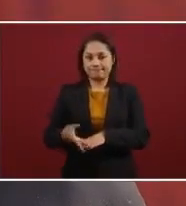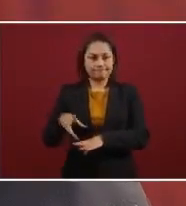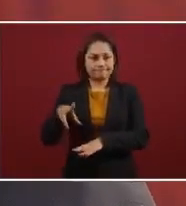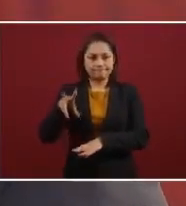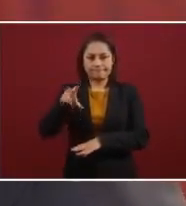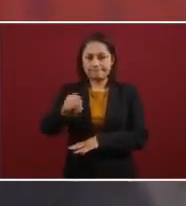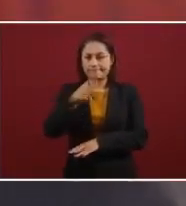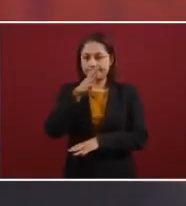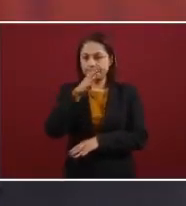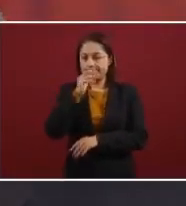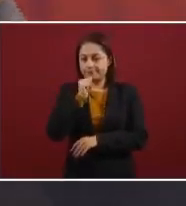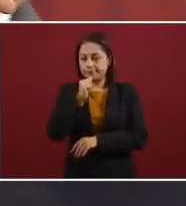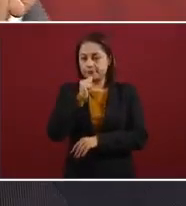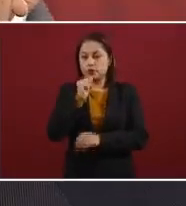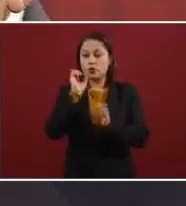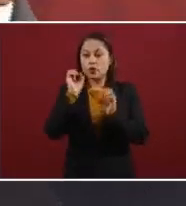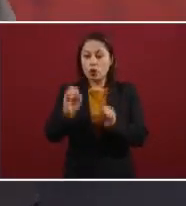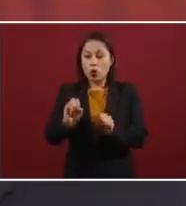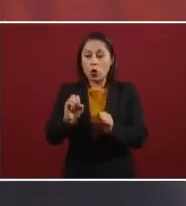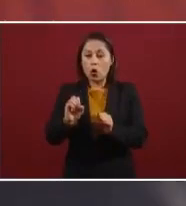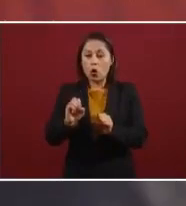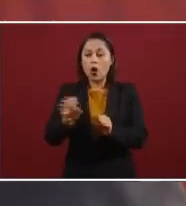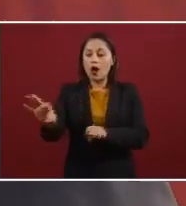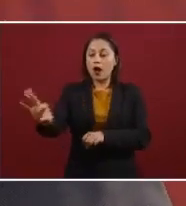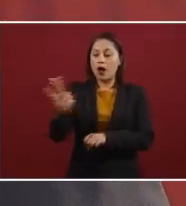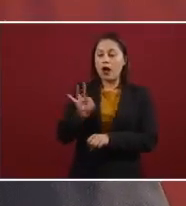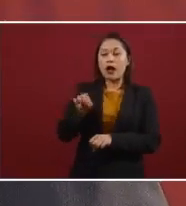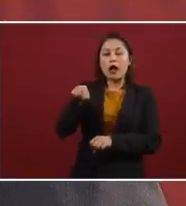pueden imponerse dirigentes,